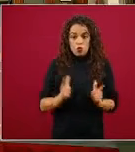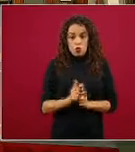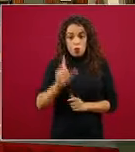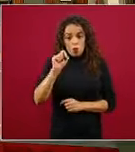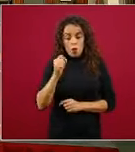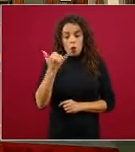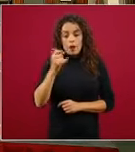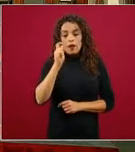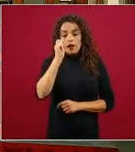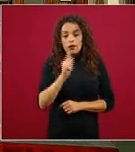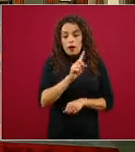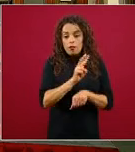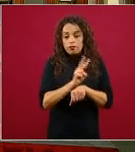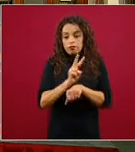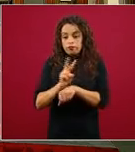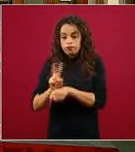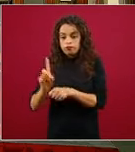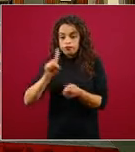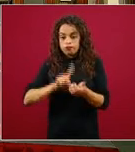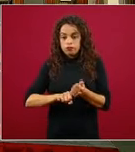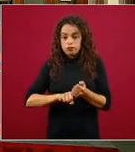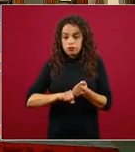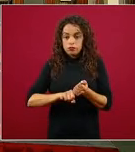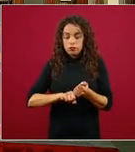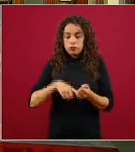seguimiento en la Organización